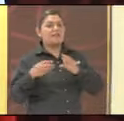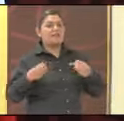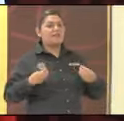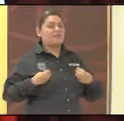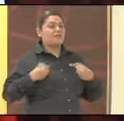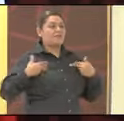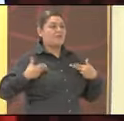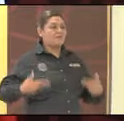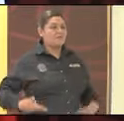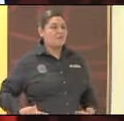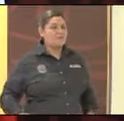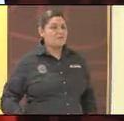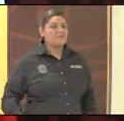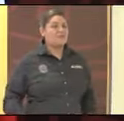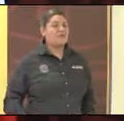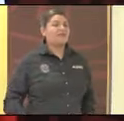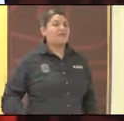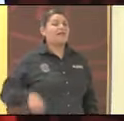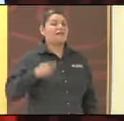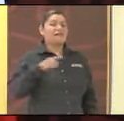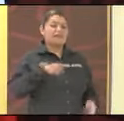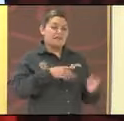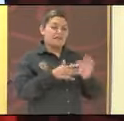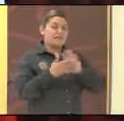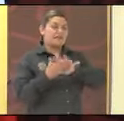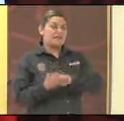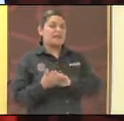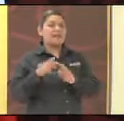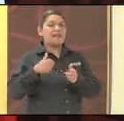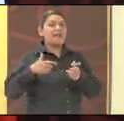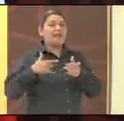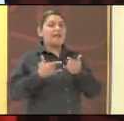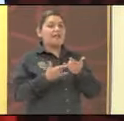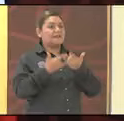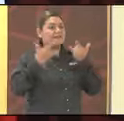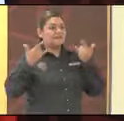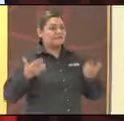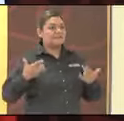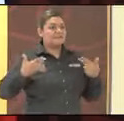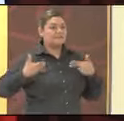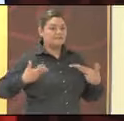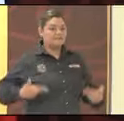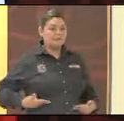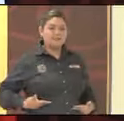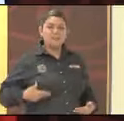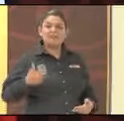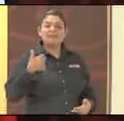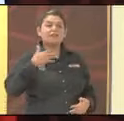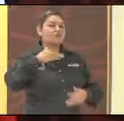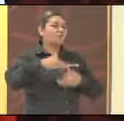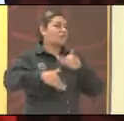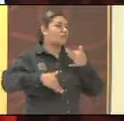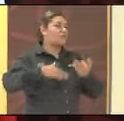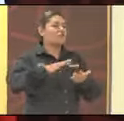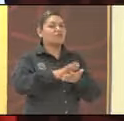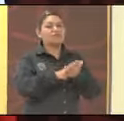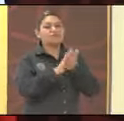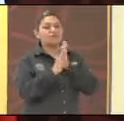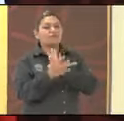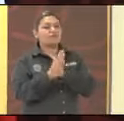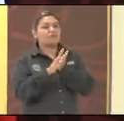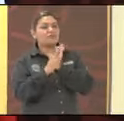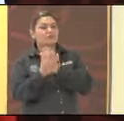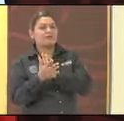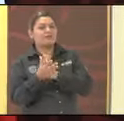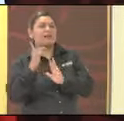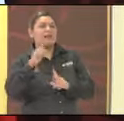humano. Desde que empezó la historia de la humanidad, todo ha sido transformación. Pero hay gente